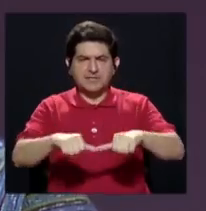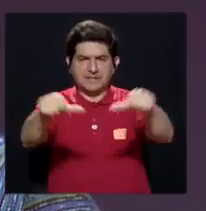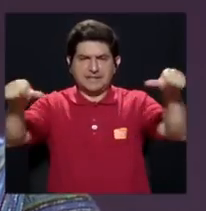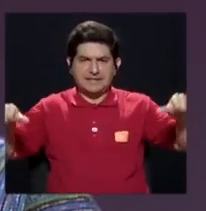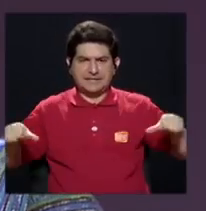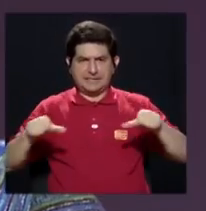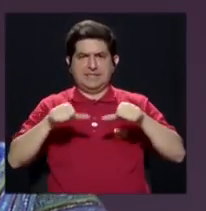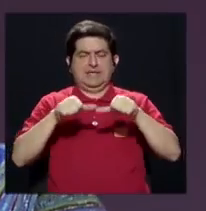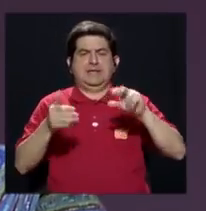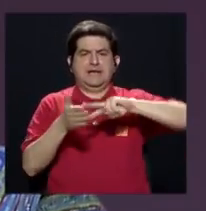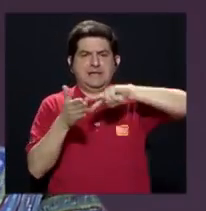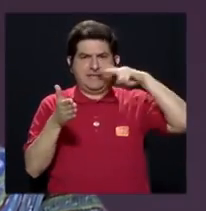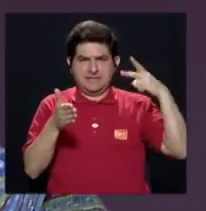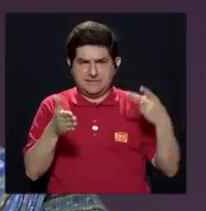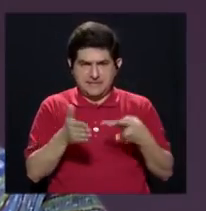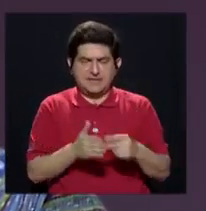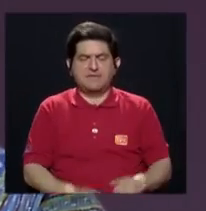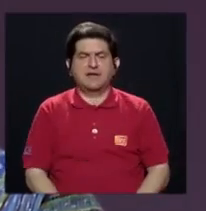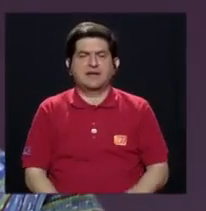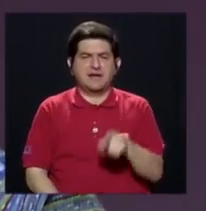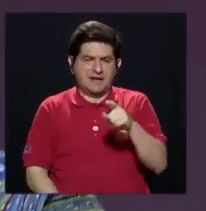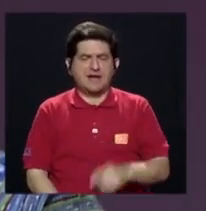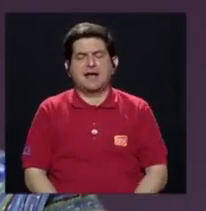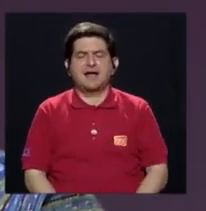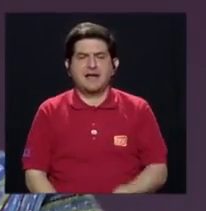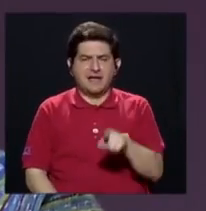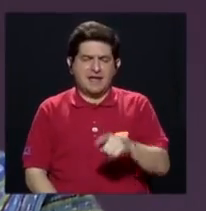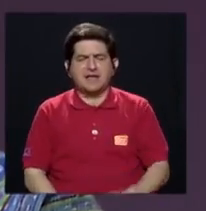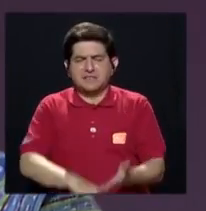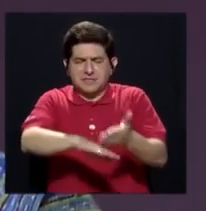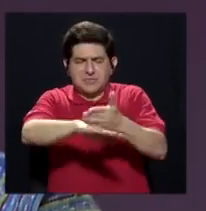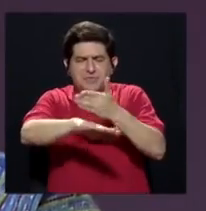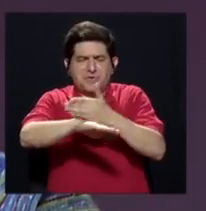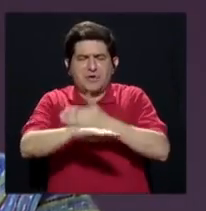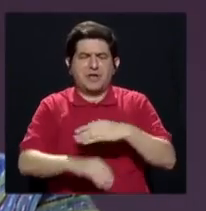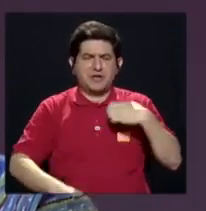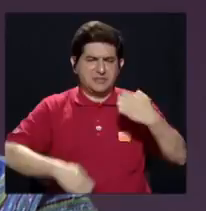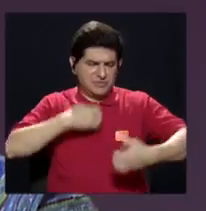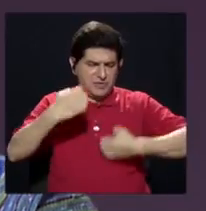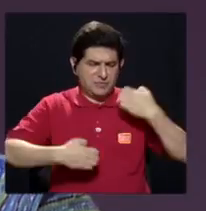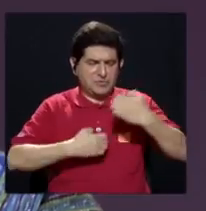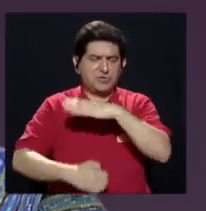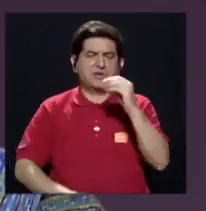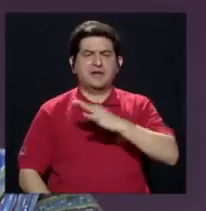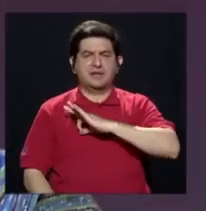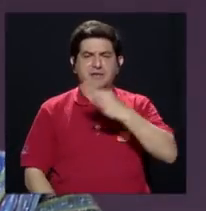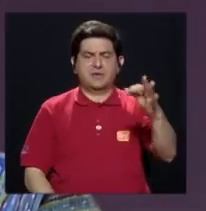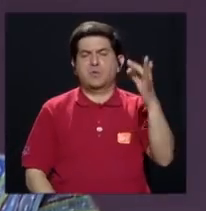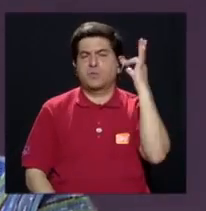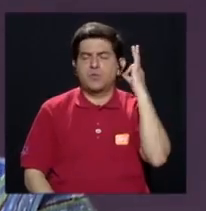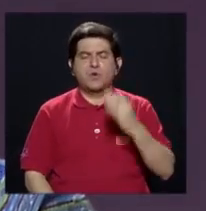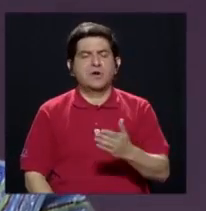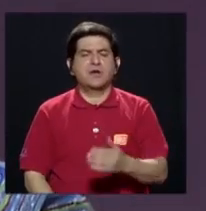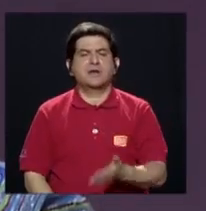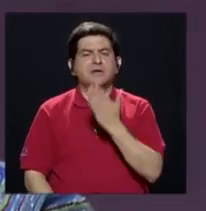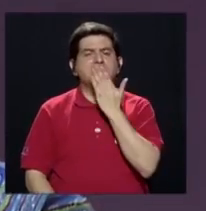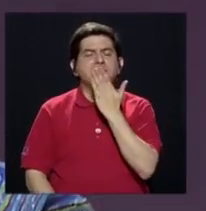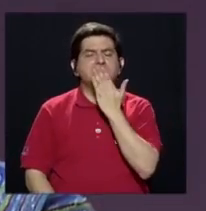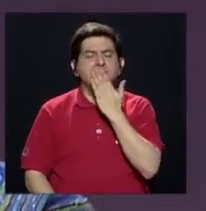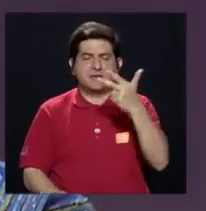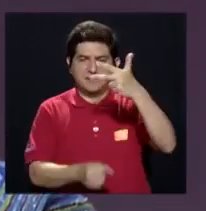de lo que le llamamos la emocional y espiritual de las mujeres indígenas en el caso de